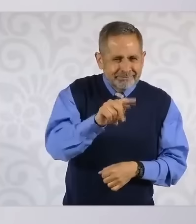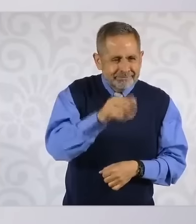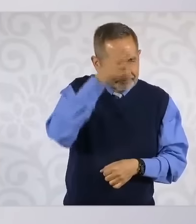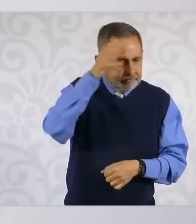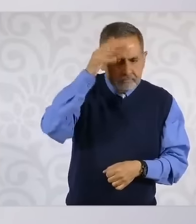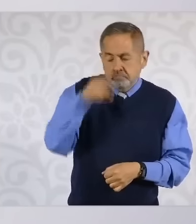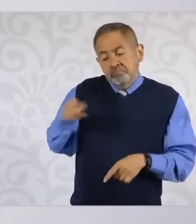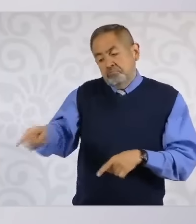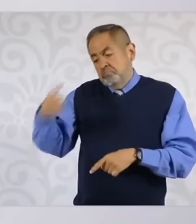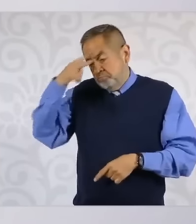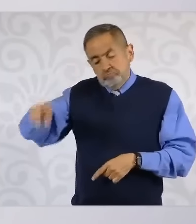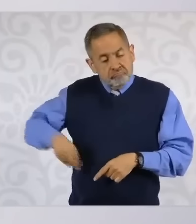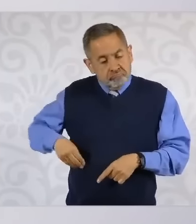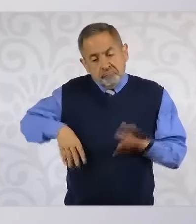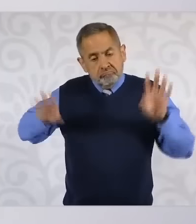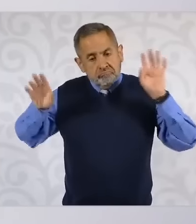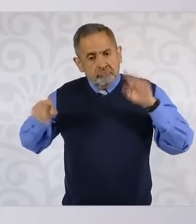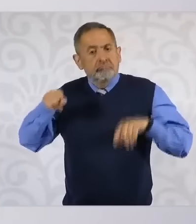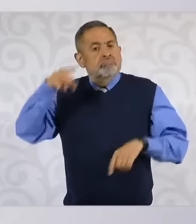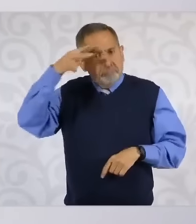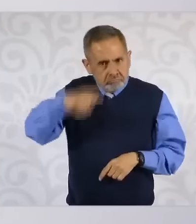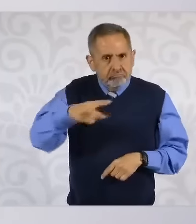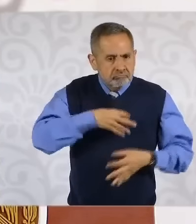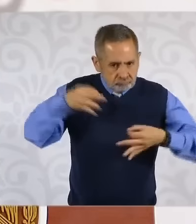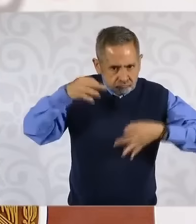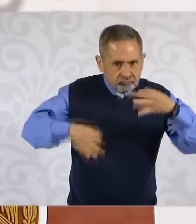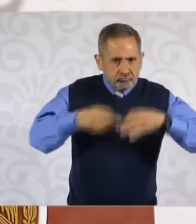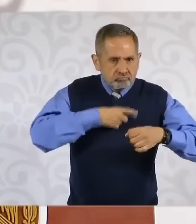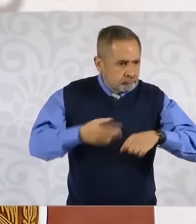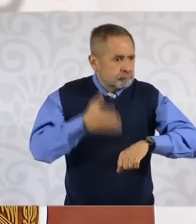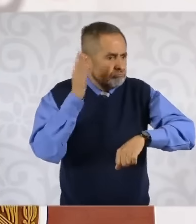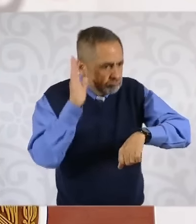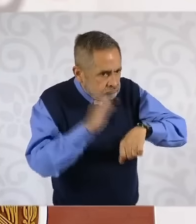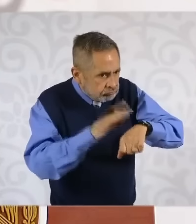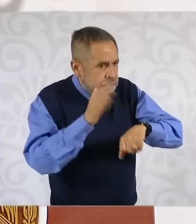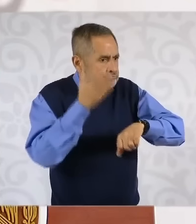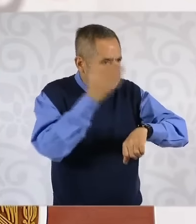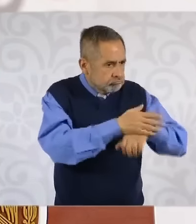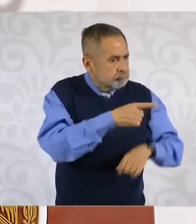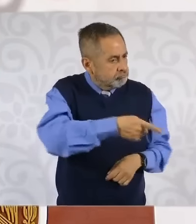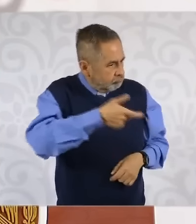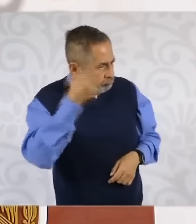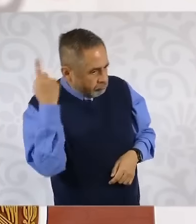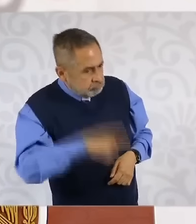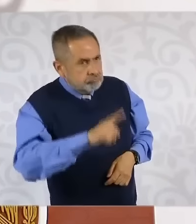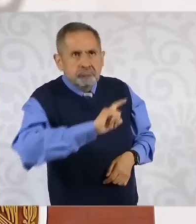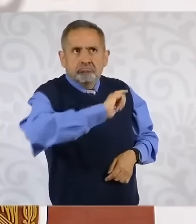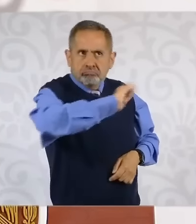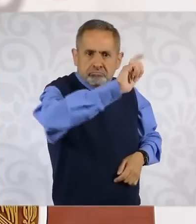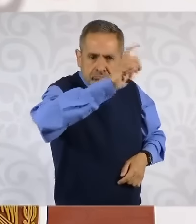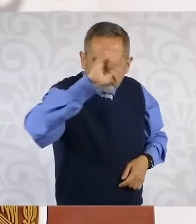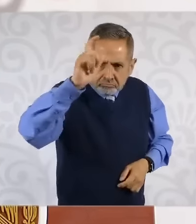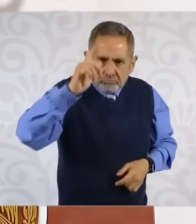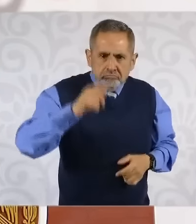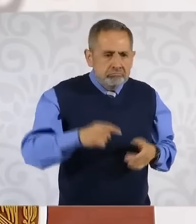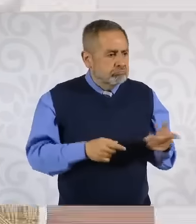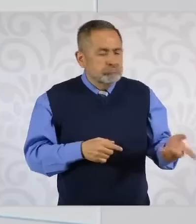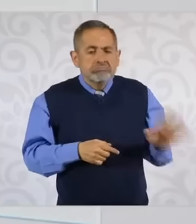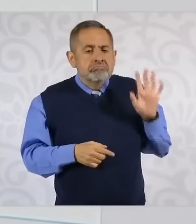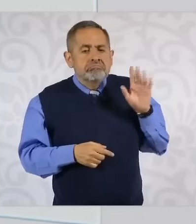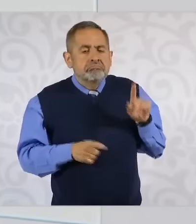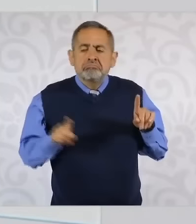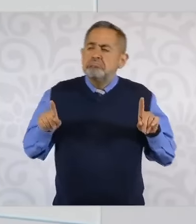México se ha negado a comprometerse con los inversionistas en los que debería ser un objetivo